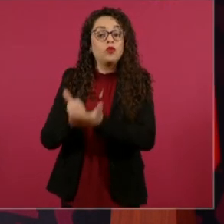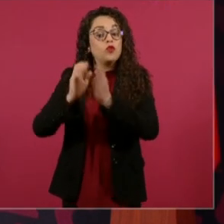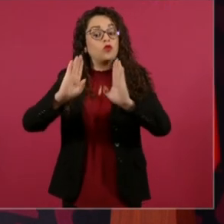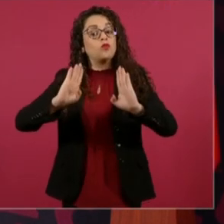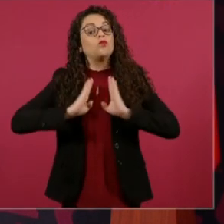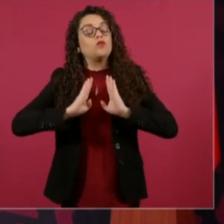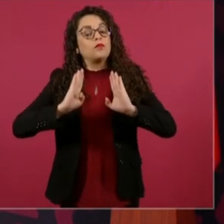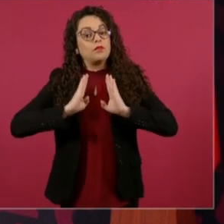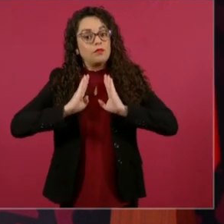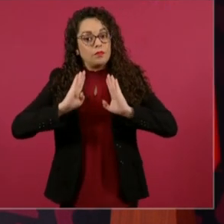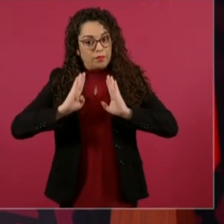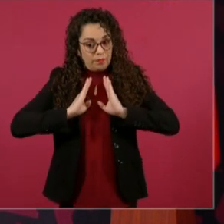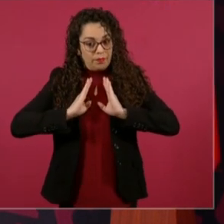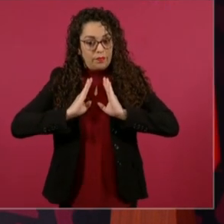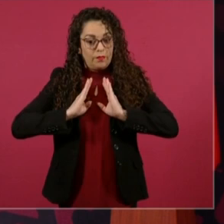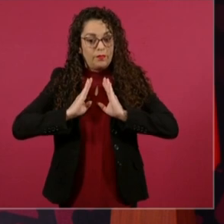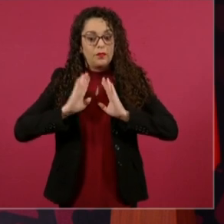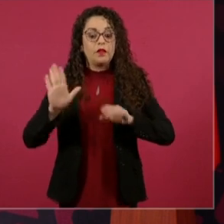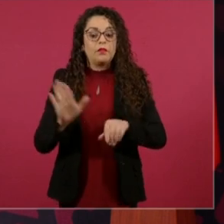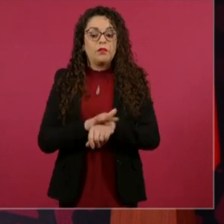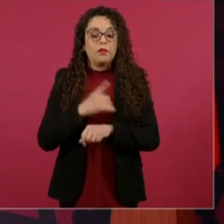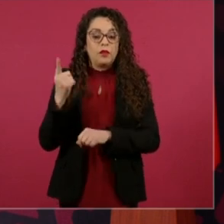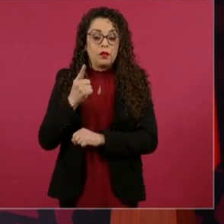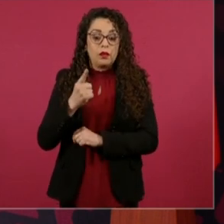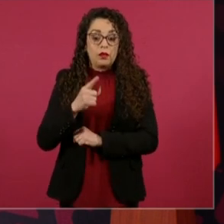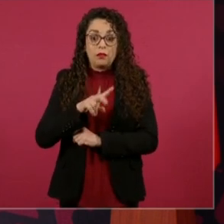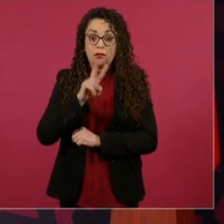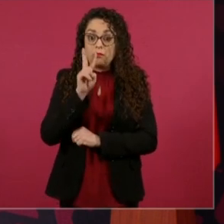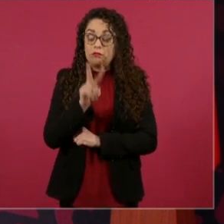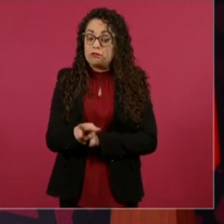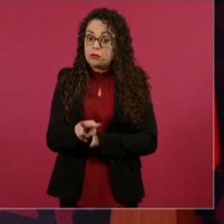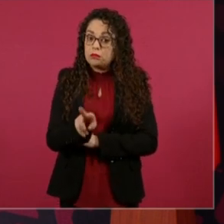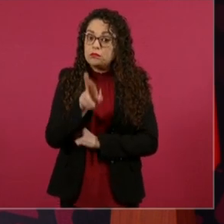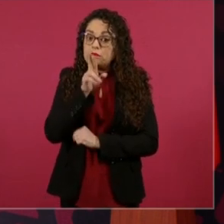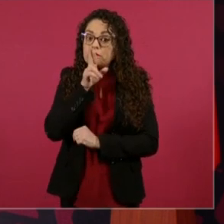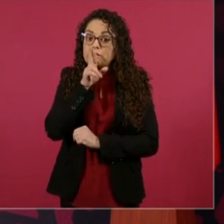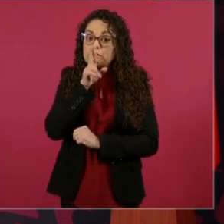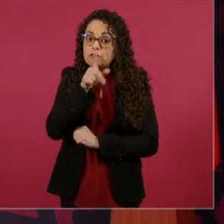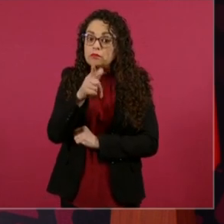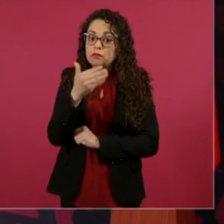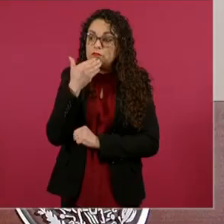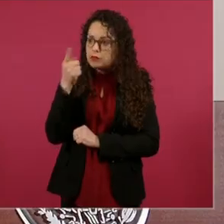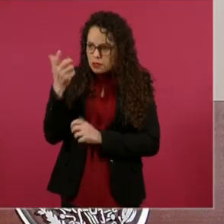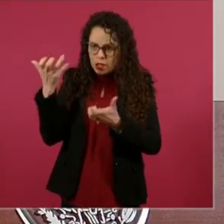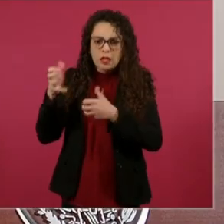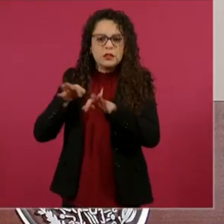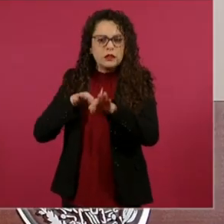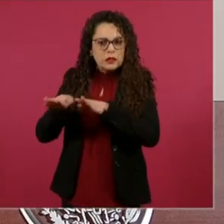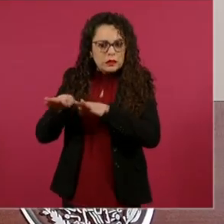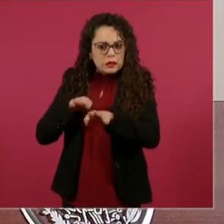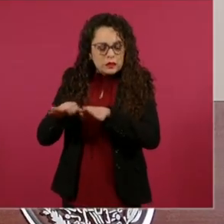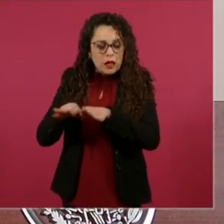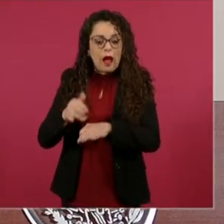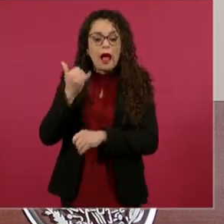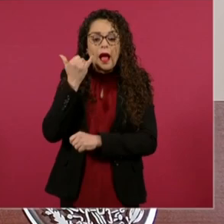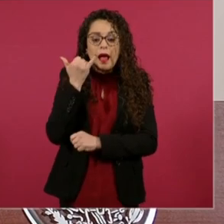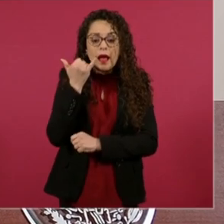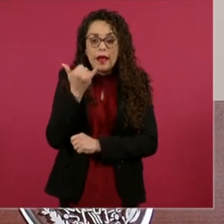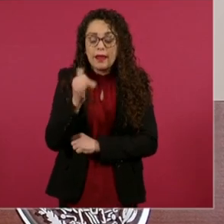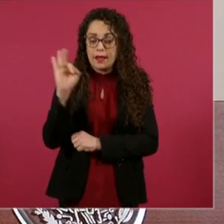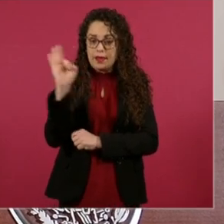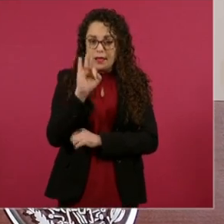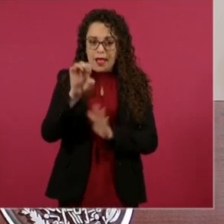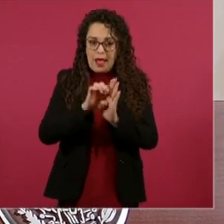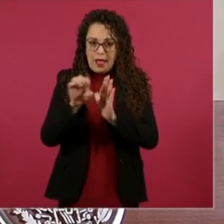mejor, hacen un buen trabajo. Y si una